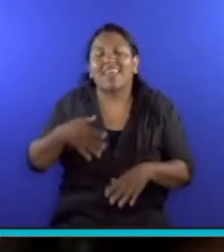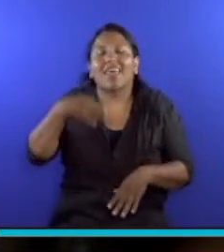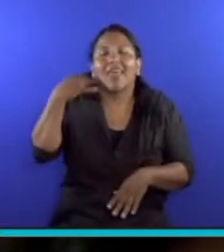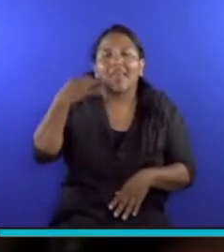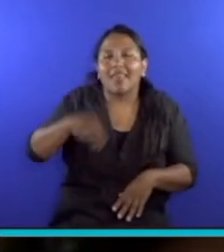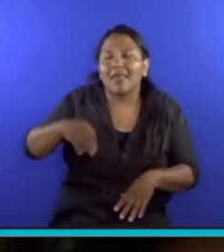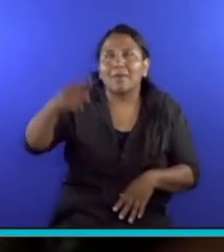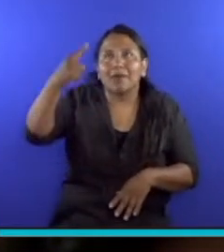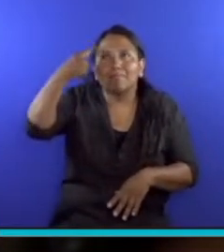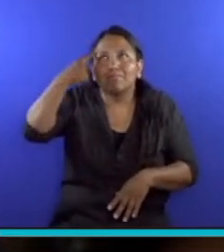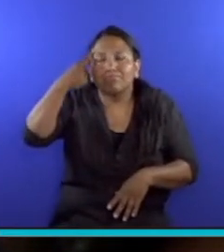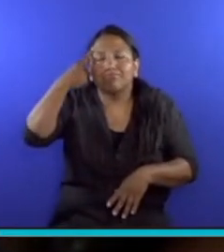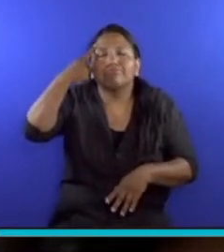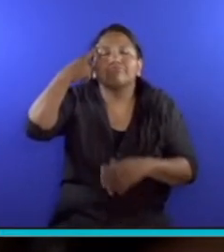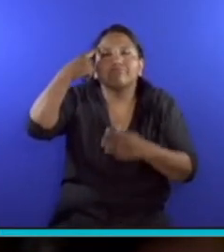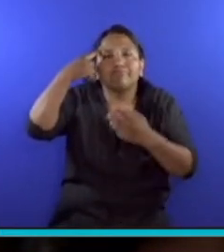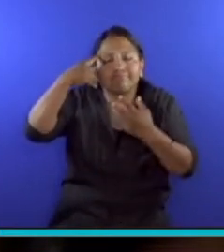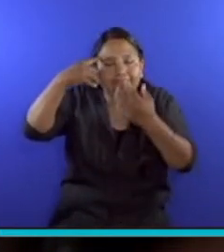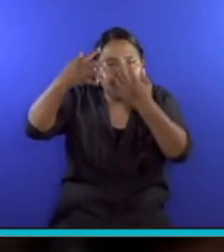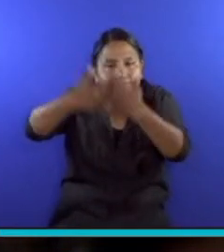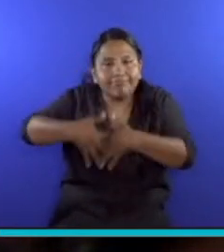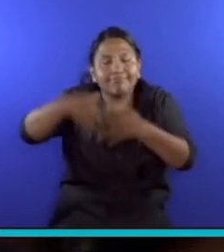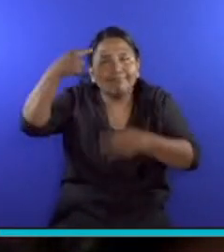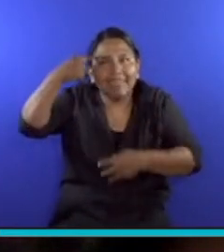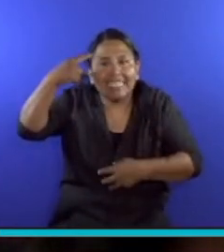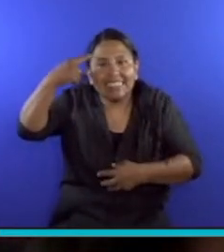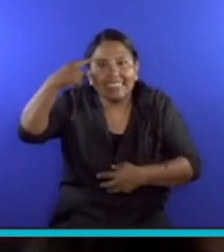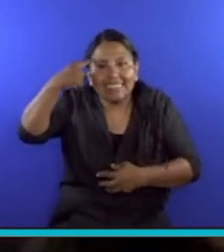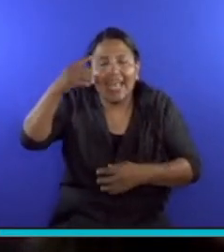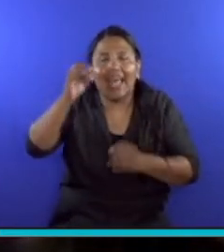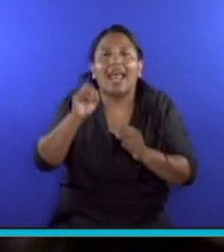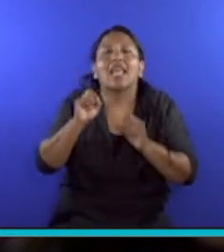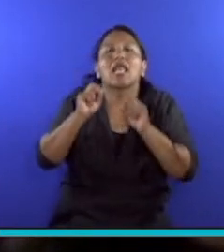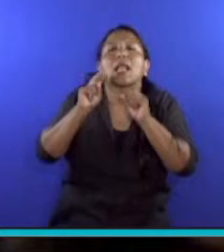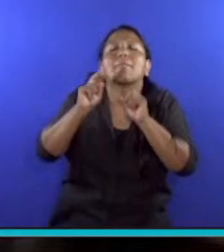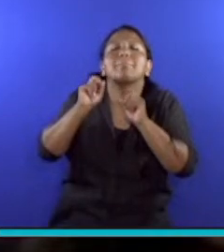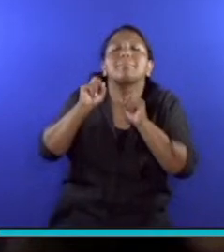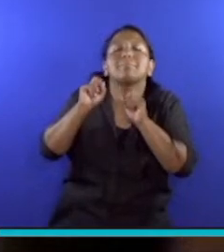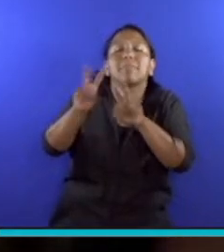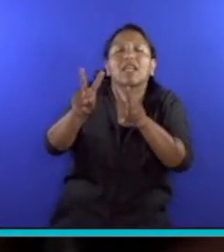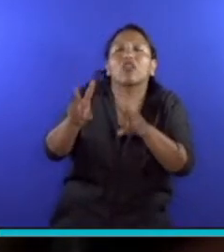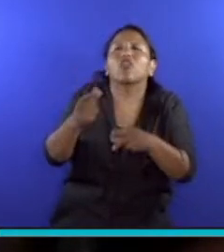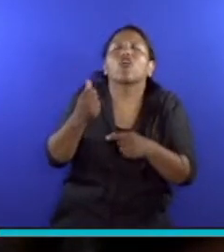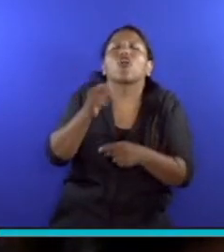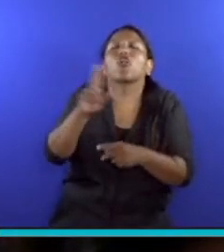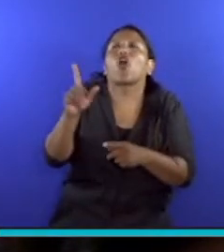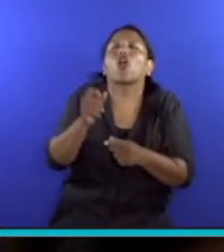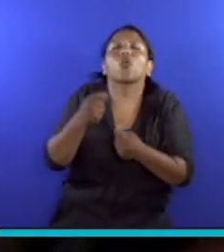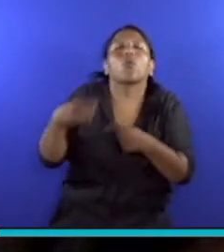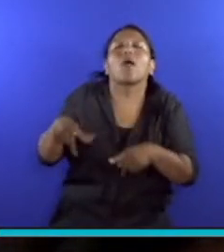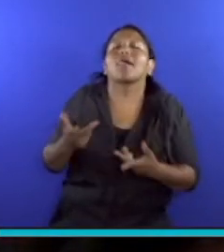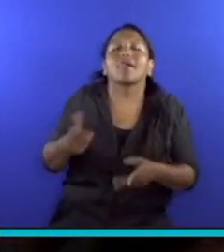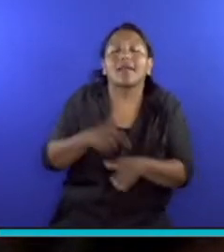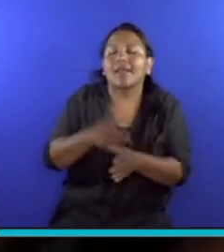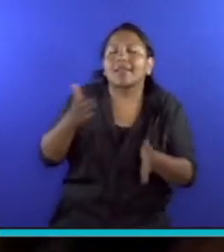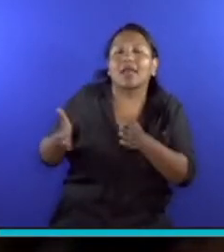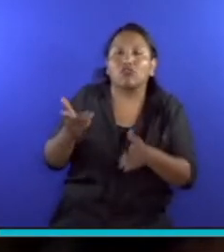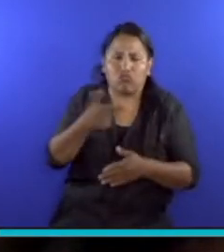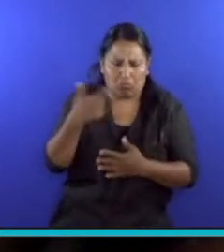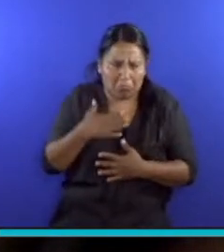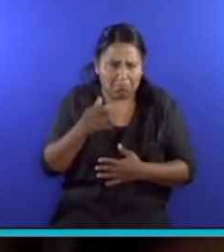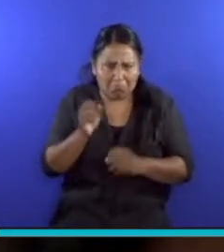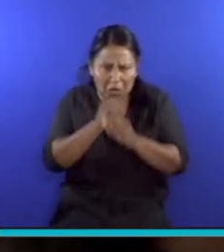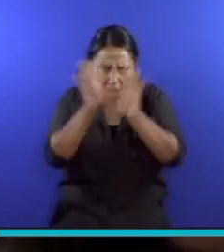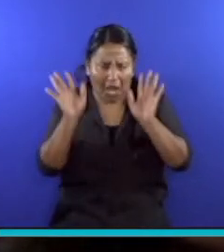repensarse y tiene que pensar el peronismo qué rol quiere cumplir en esta etapa histórica. Nosotros lo tenemos bien claro. Nosotros